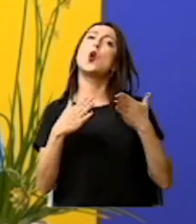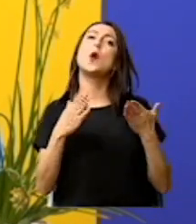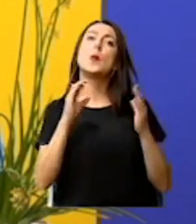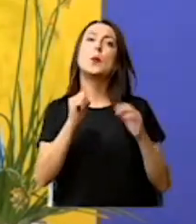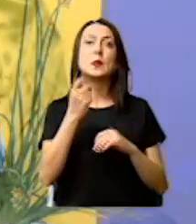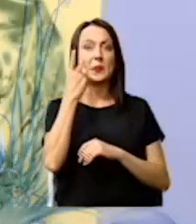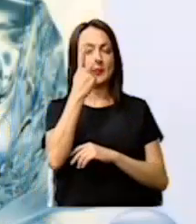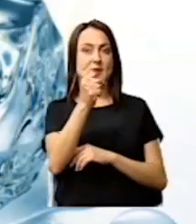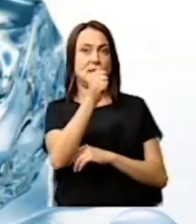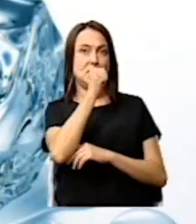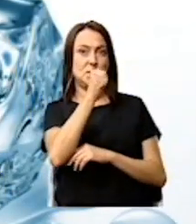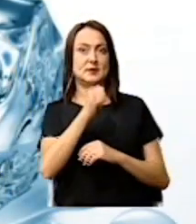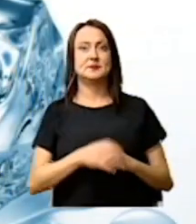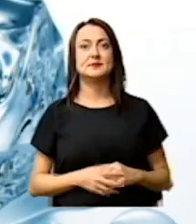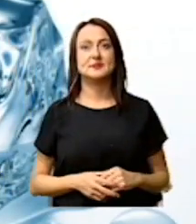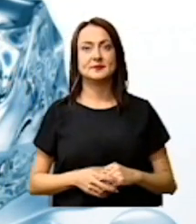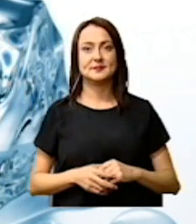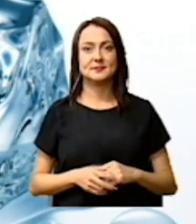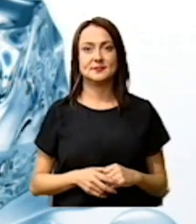el agua.